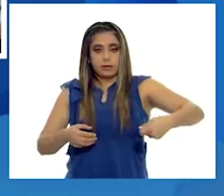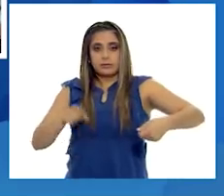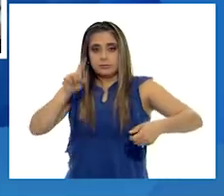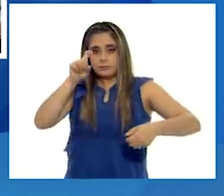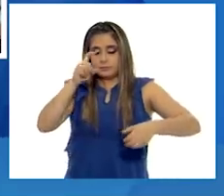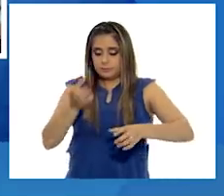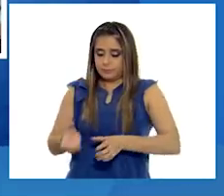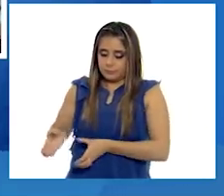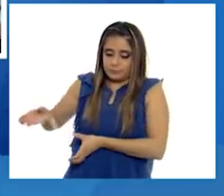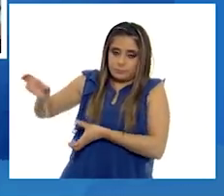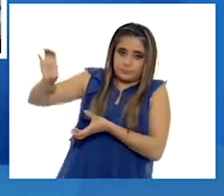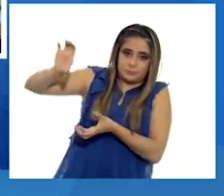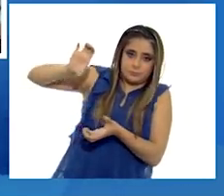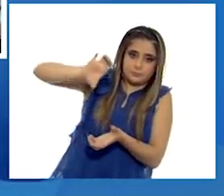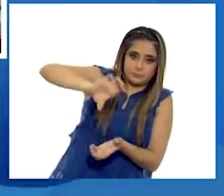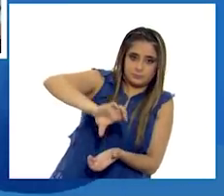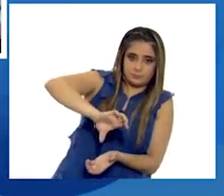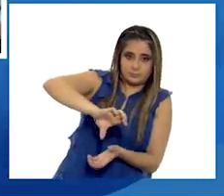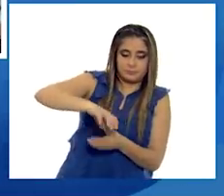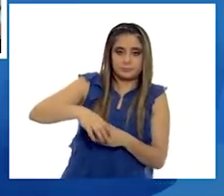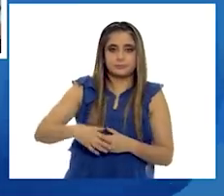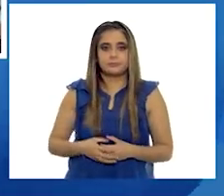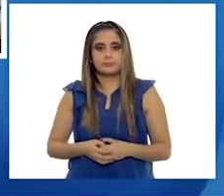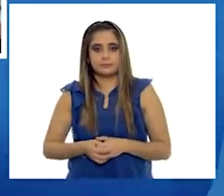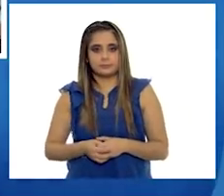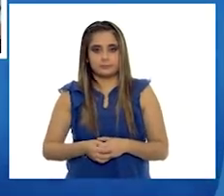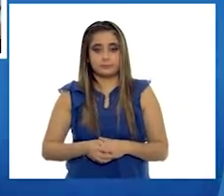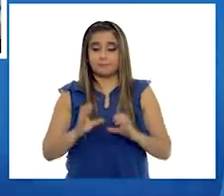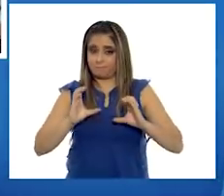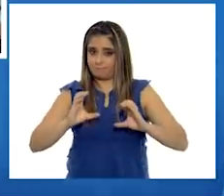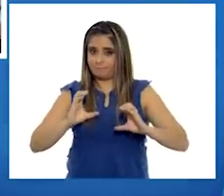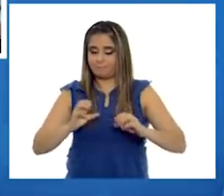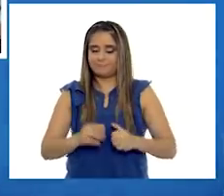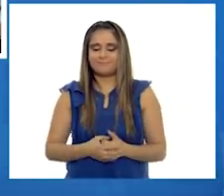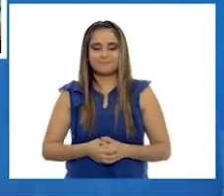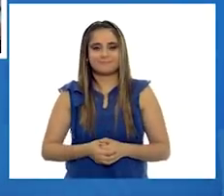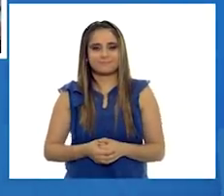vaciamos el agua a la cazuela con mucho cuidado.